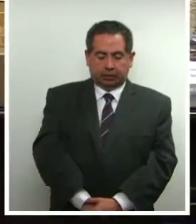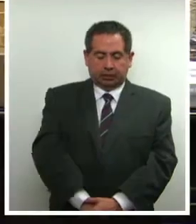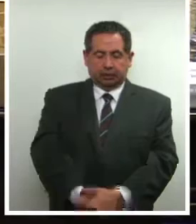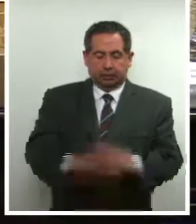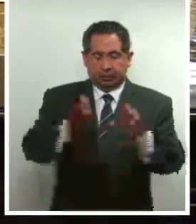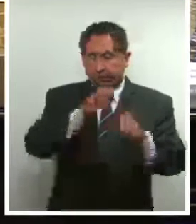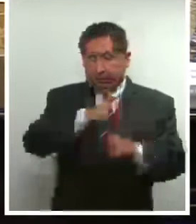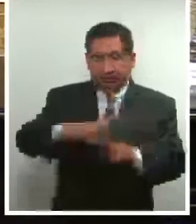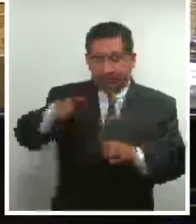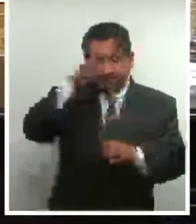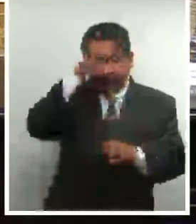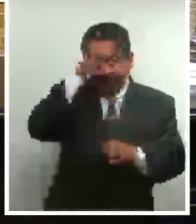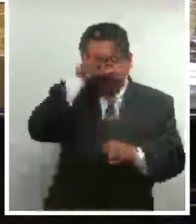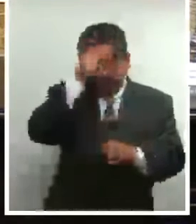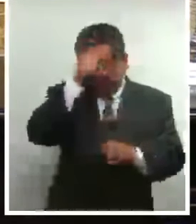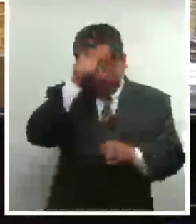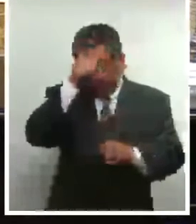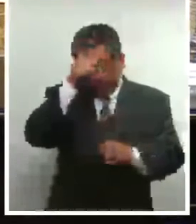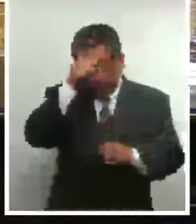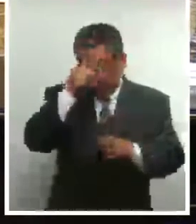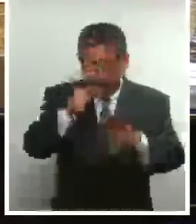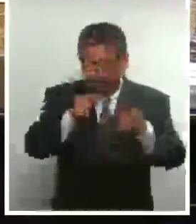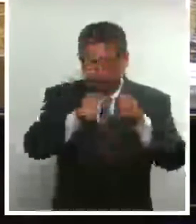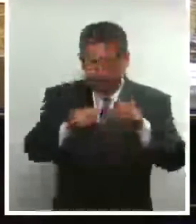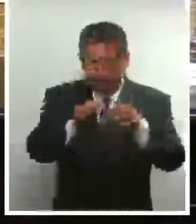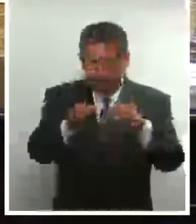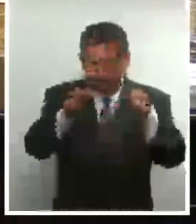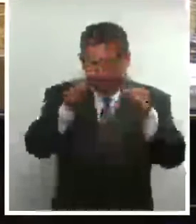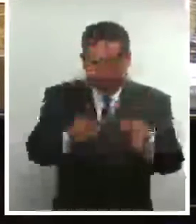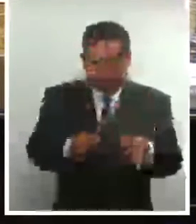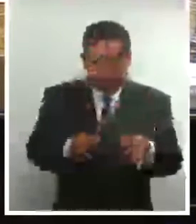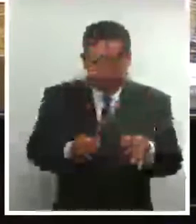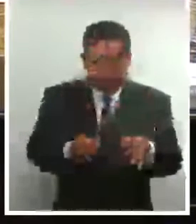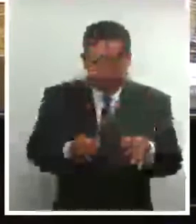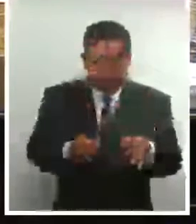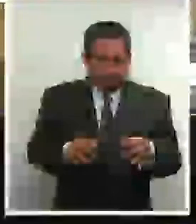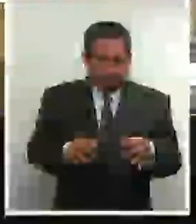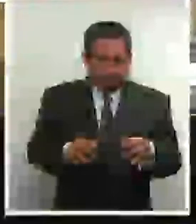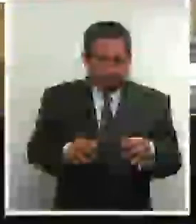¿Estarían de acuerdo con regresar a la redacción original?